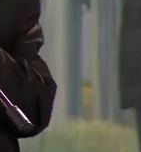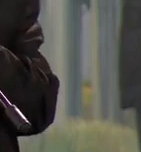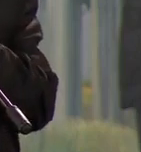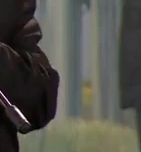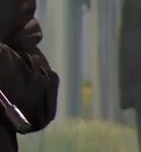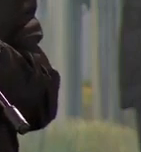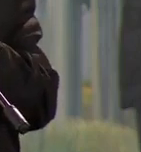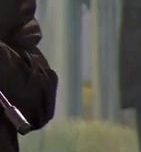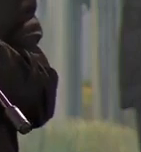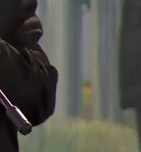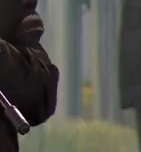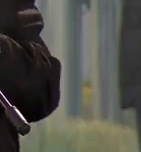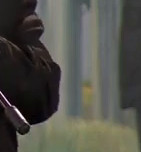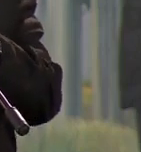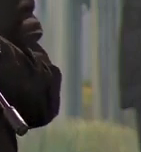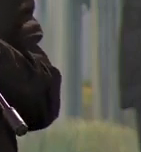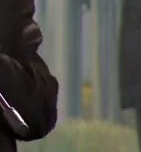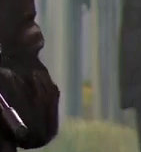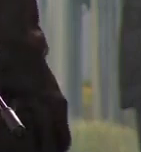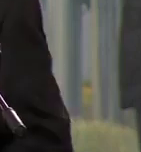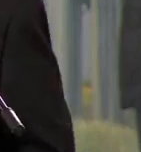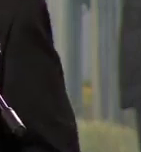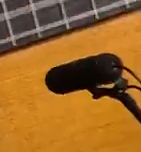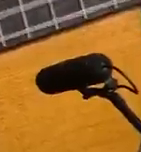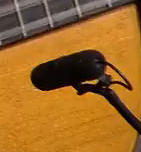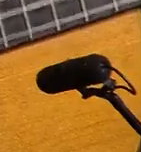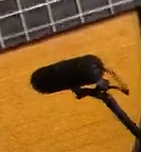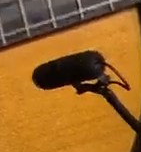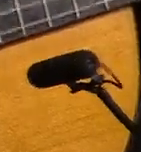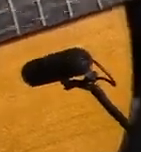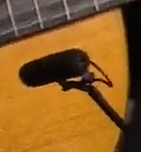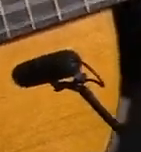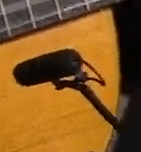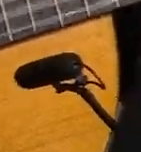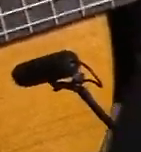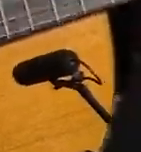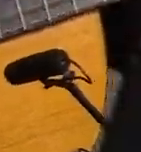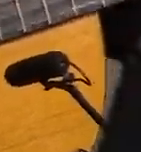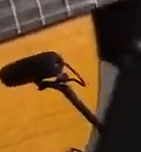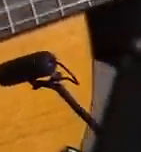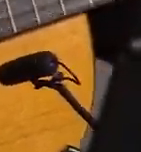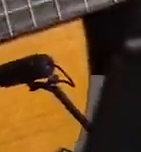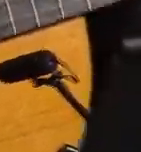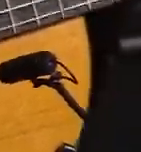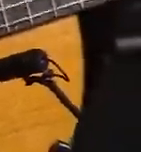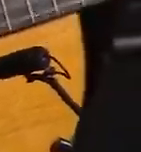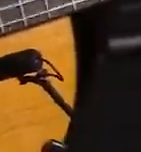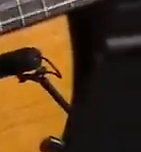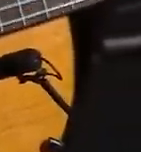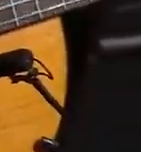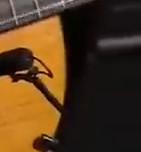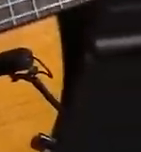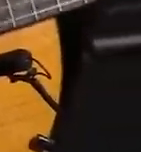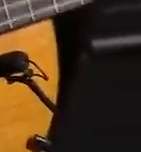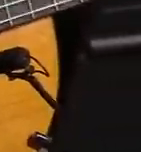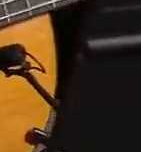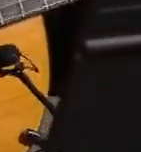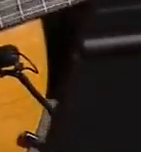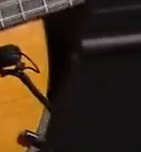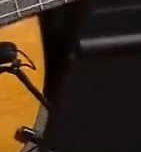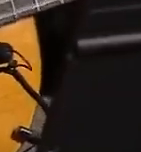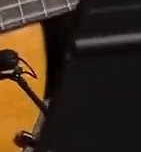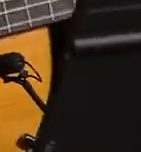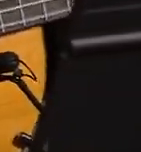el indiscreto encanto del embrujo, ni ausentes millonarios, ni arribistas,